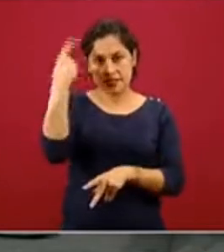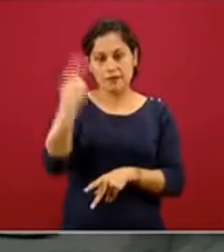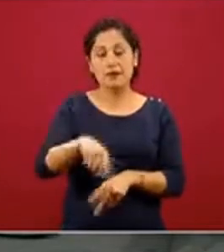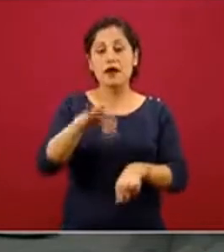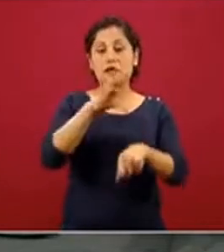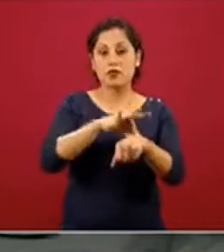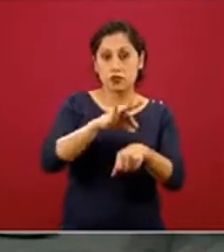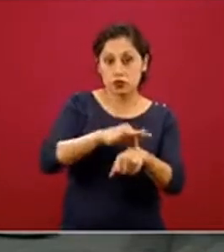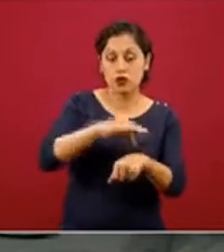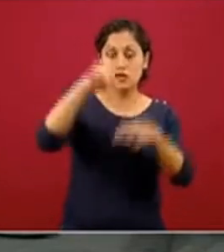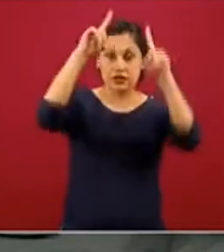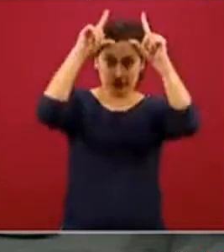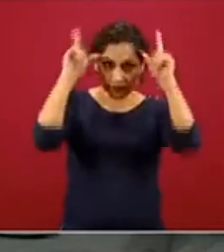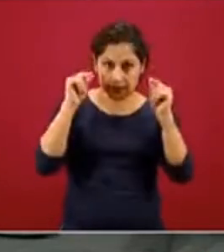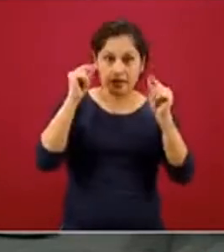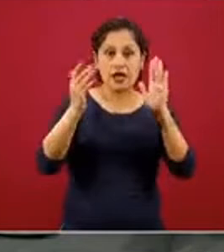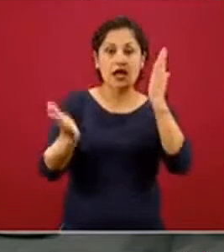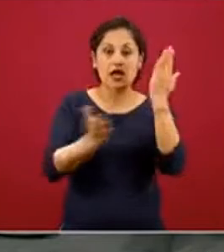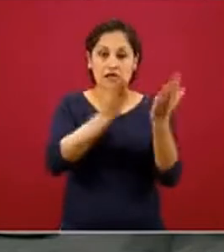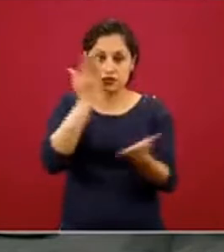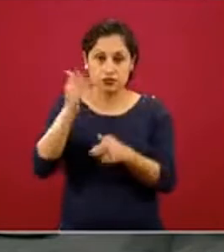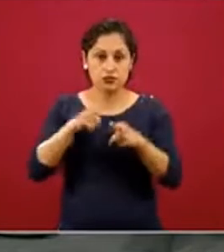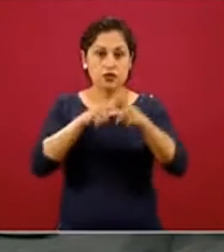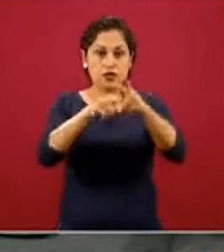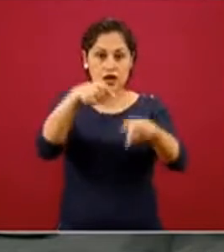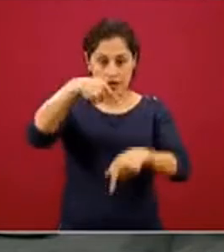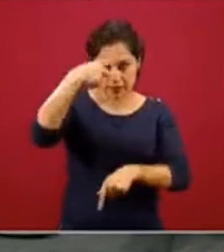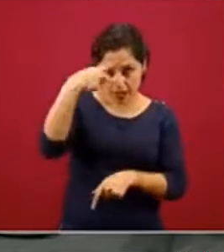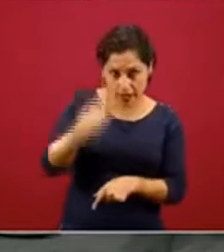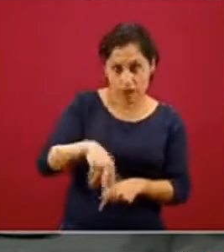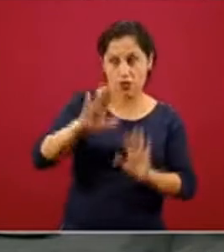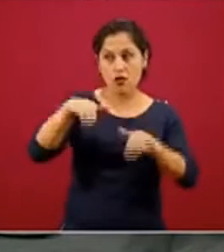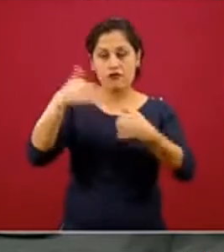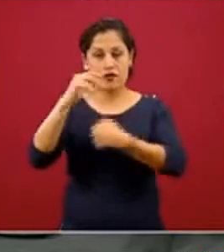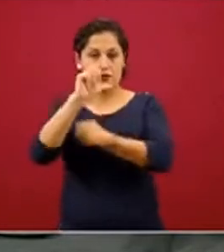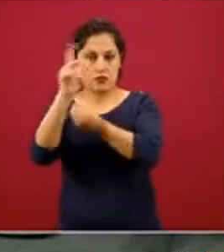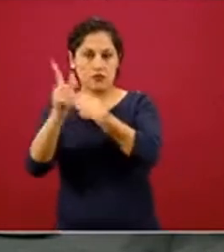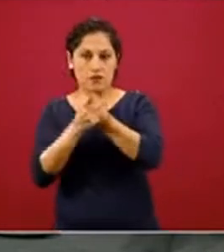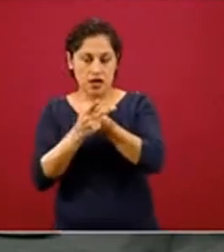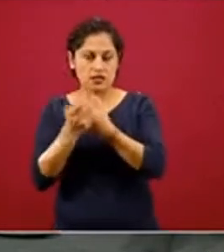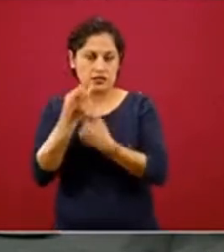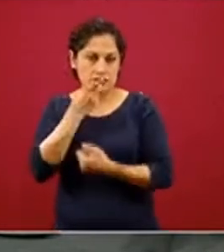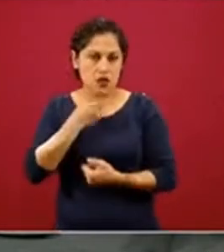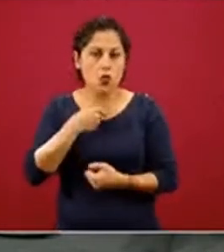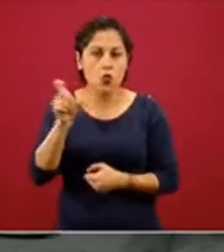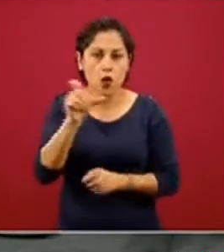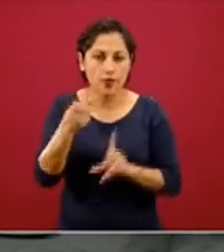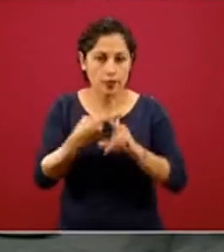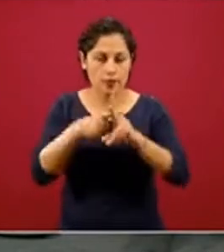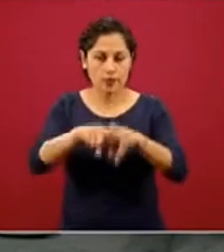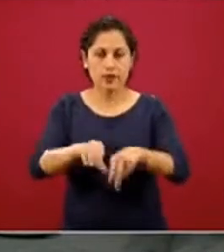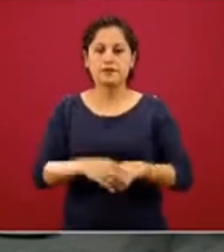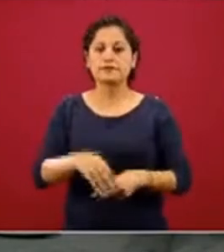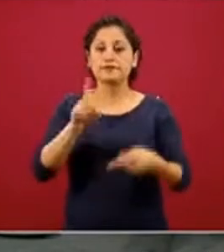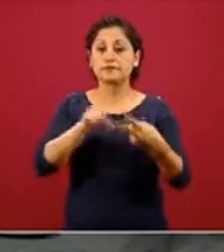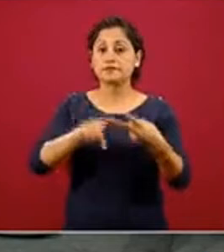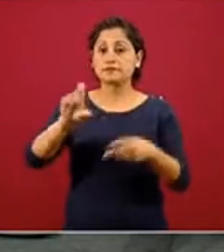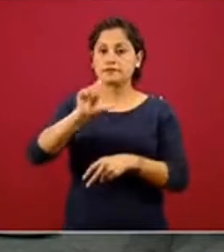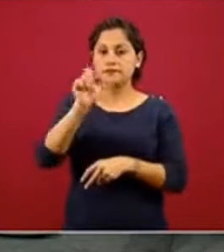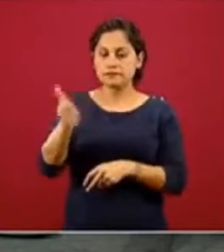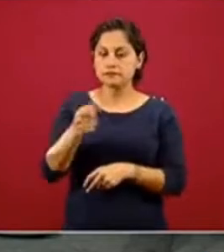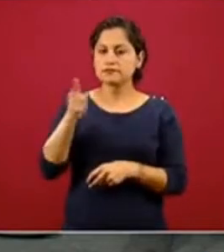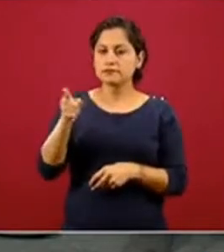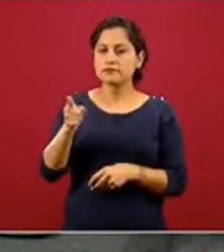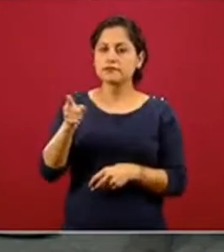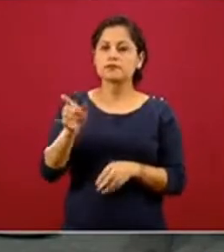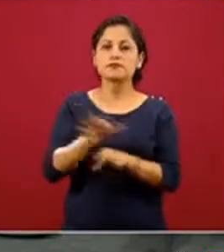en México. Y finalmente, doctor, o al doctor Alomía, si me permite, con el cambio del semáforo